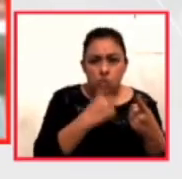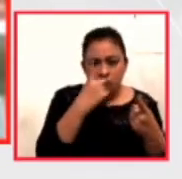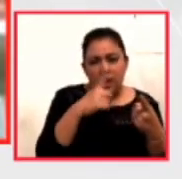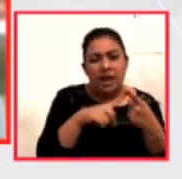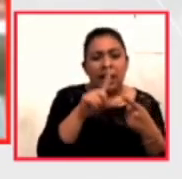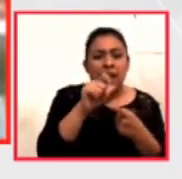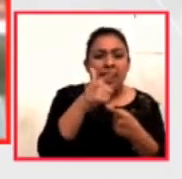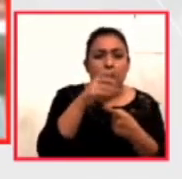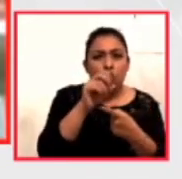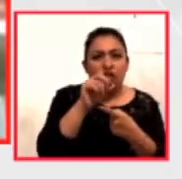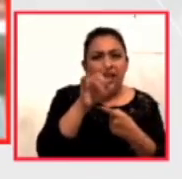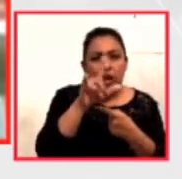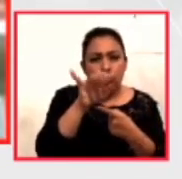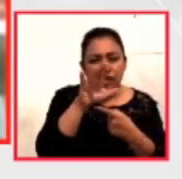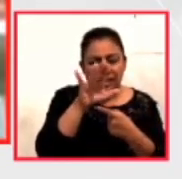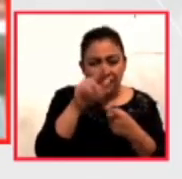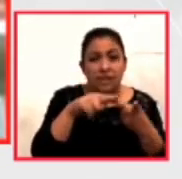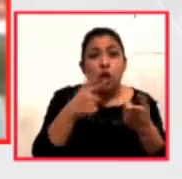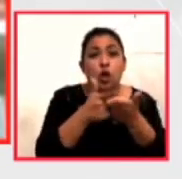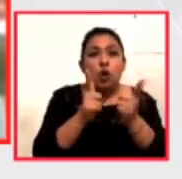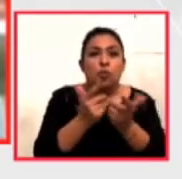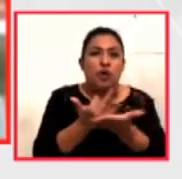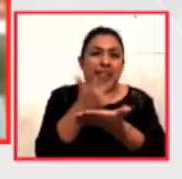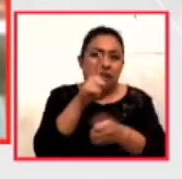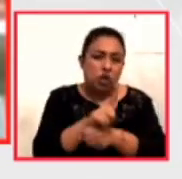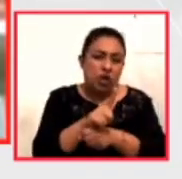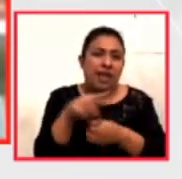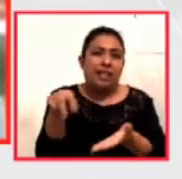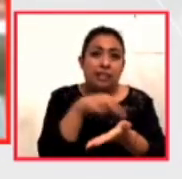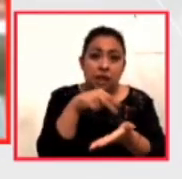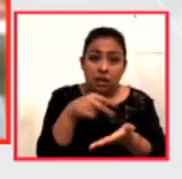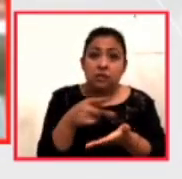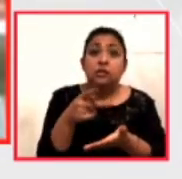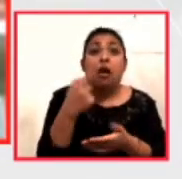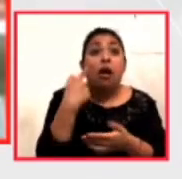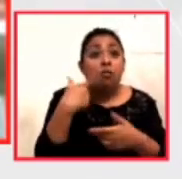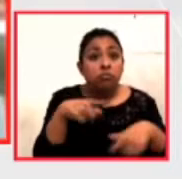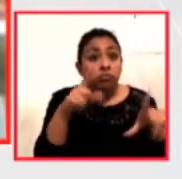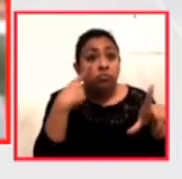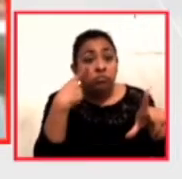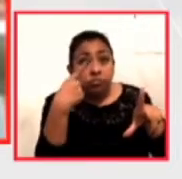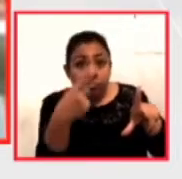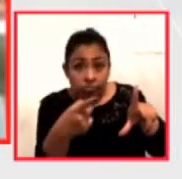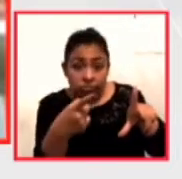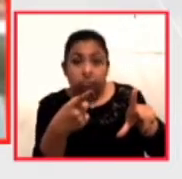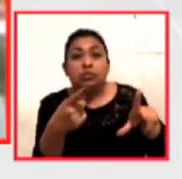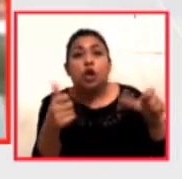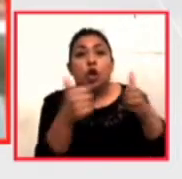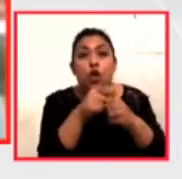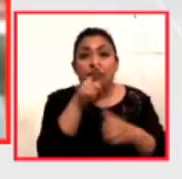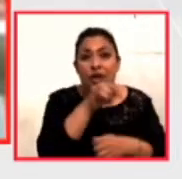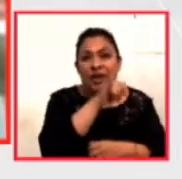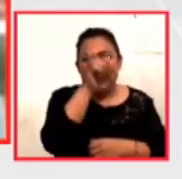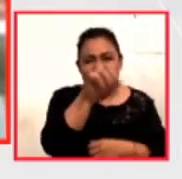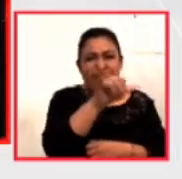de la Compañía Nacional de Danza, que llega a nuestra pantalla a través de Contigo en la Distancia.